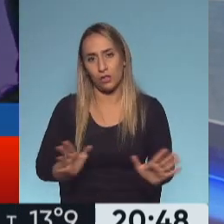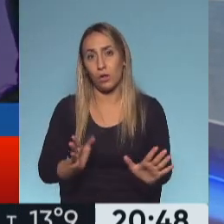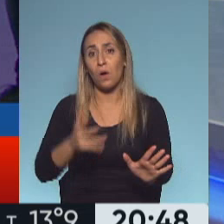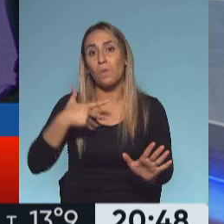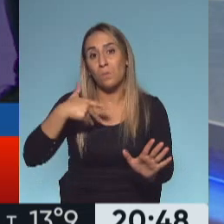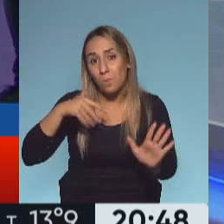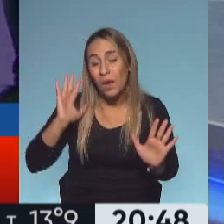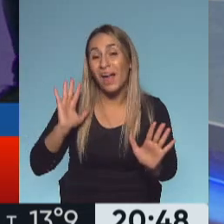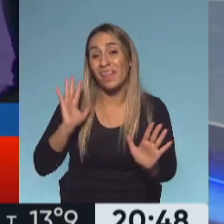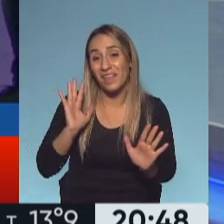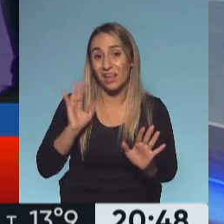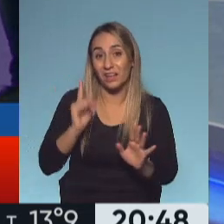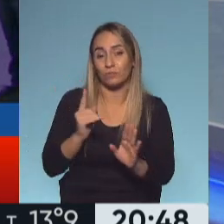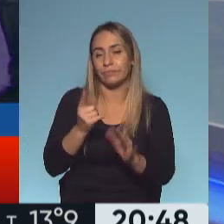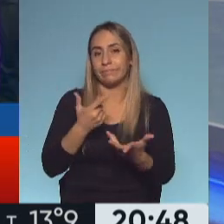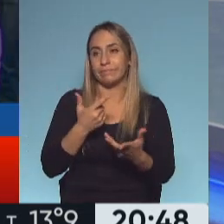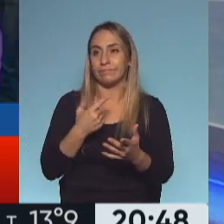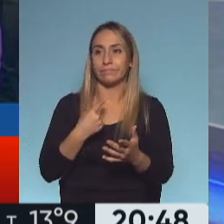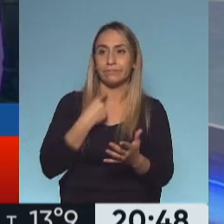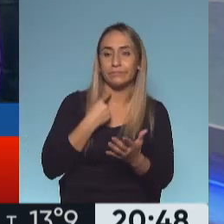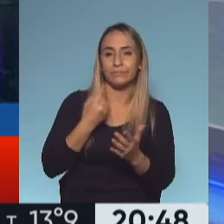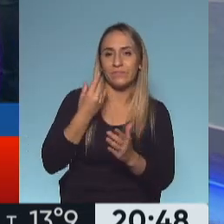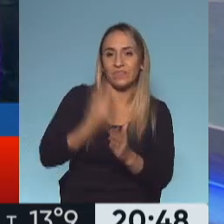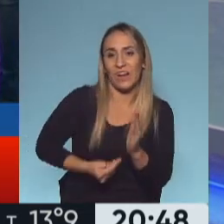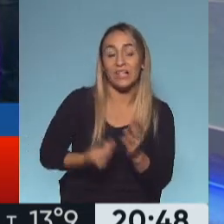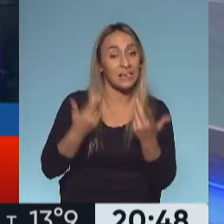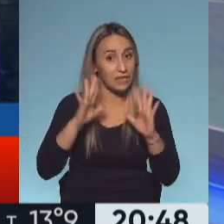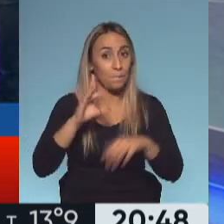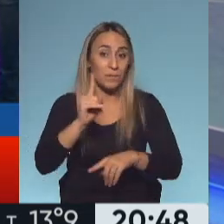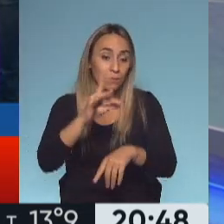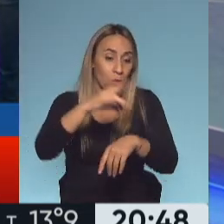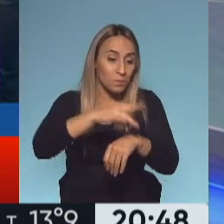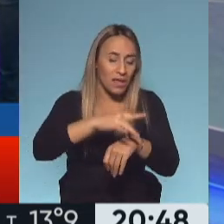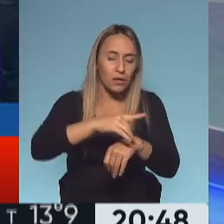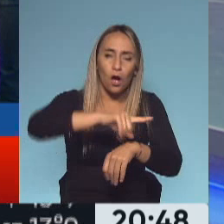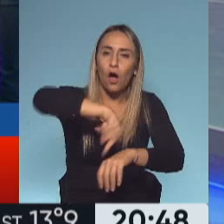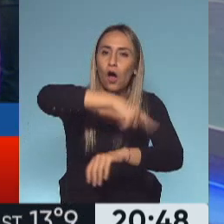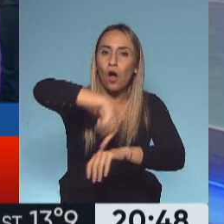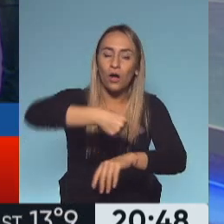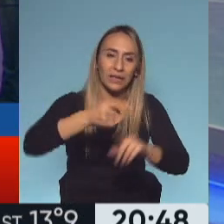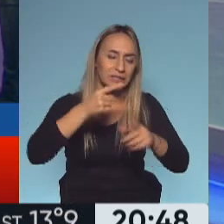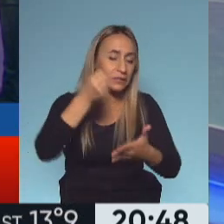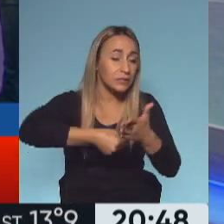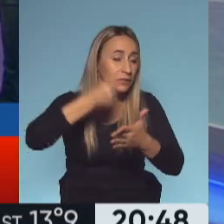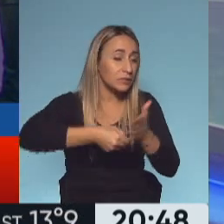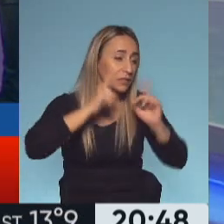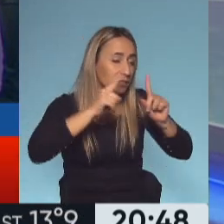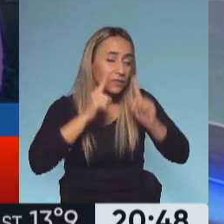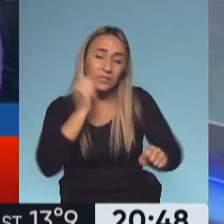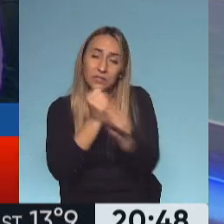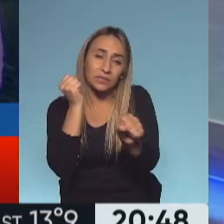algo de ese aspecto, ¿verdad? Quizás al médico, al que está tantas horas en el frente de batalla, haya